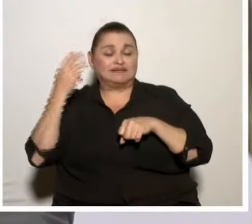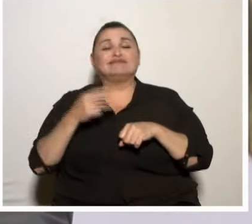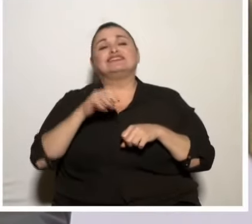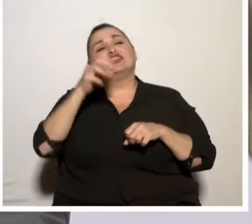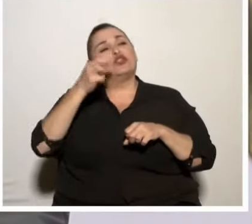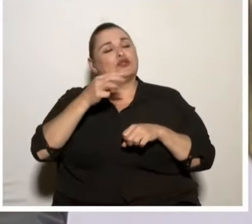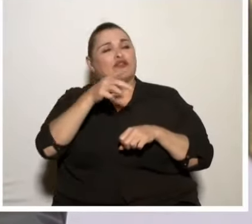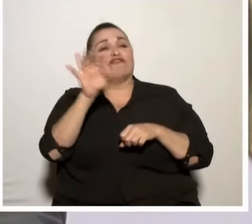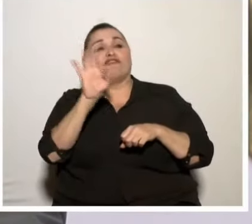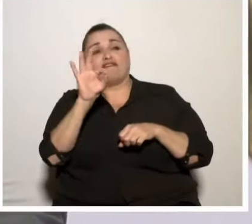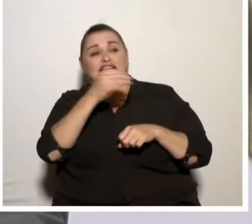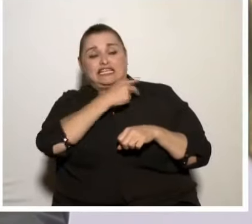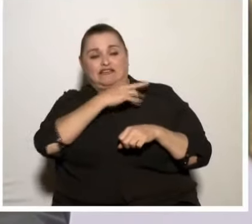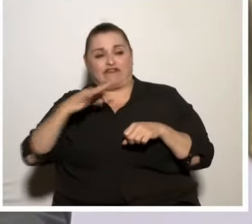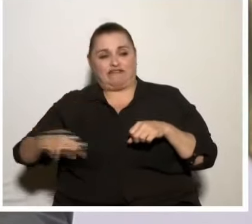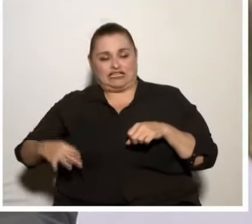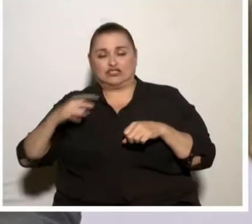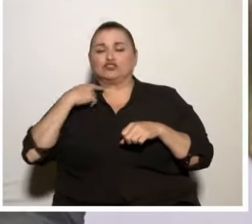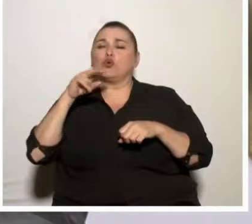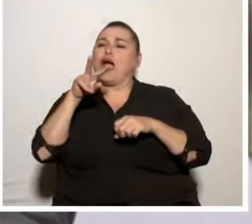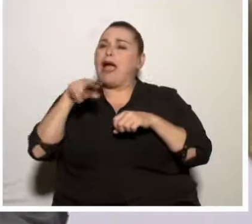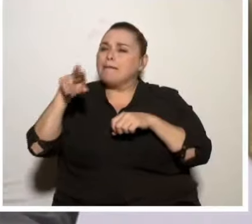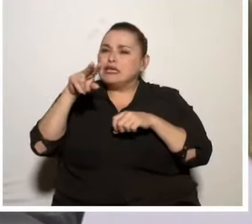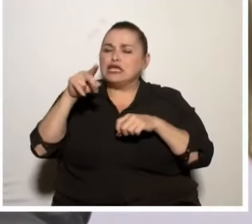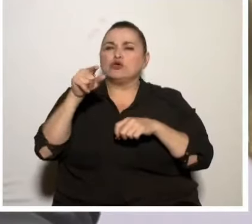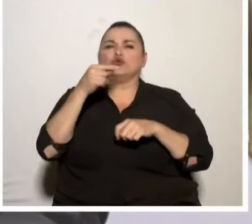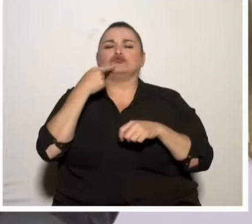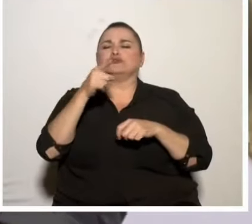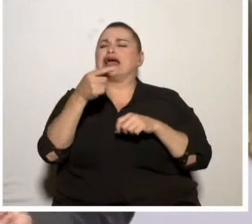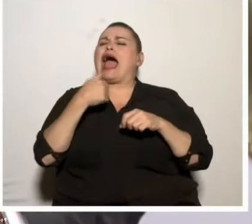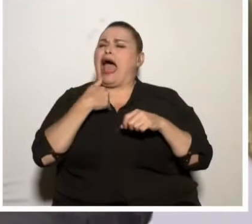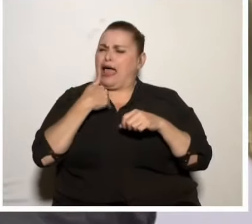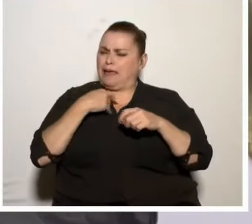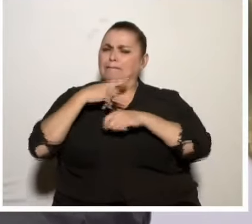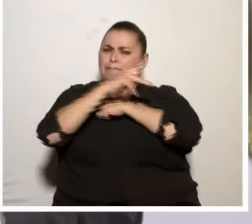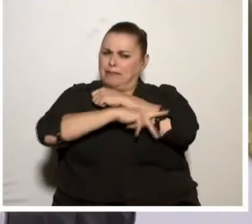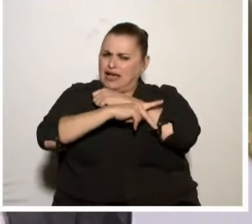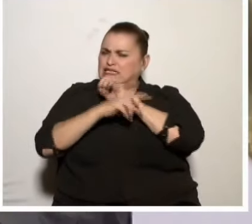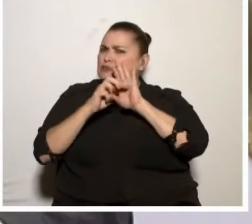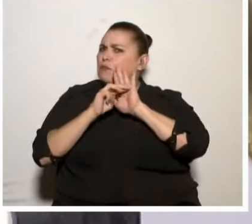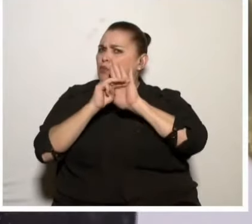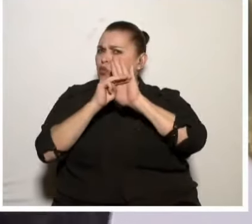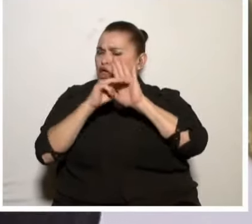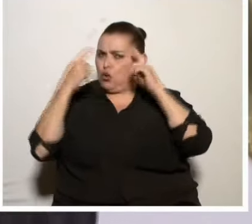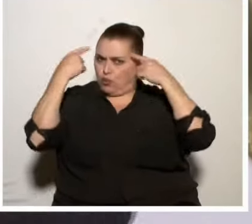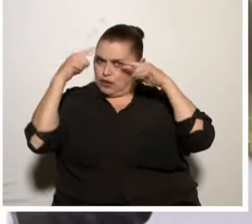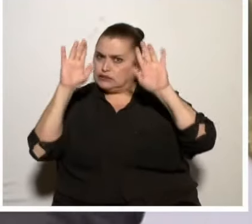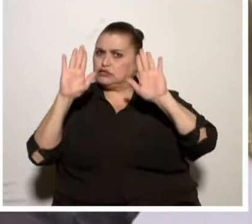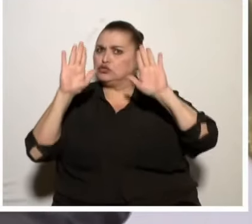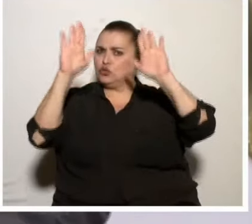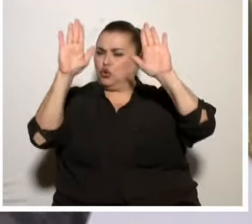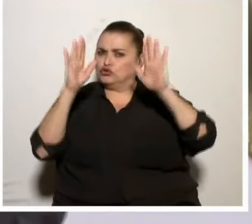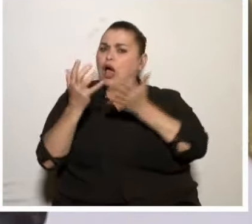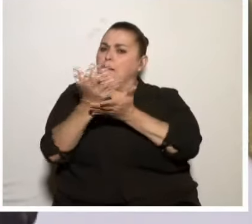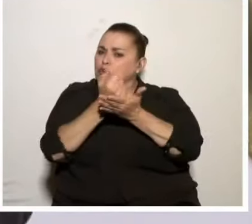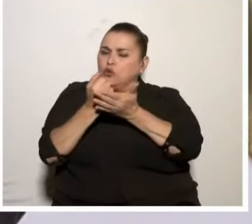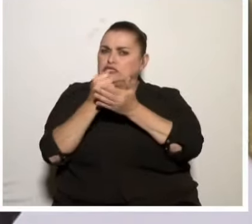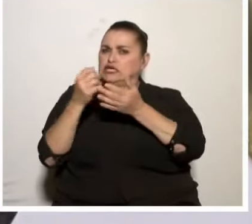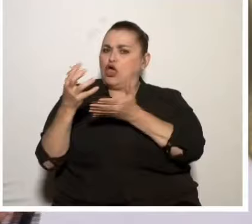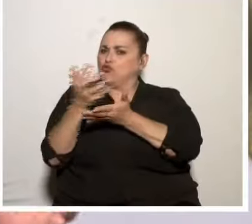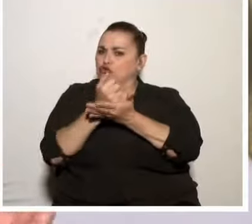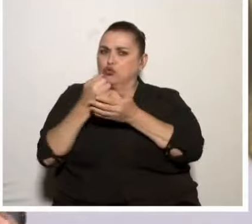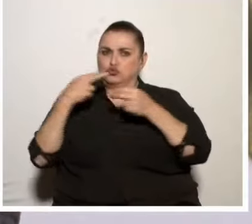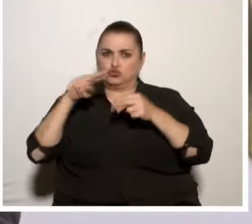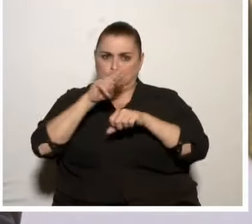Welmer y amigos, hay países que han tenido un modelo exitoso donde se ha explorado y se ha aprovechado los recursos naturales